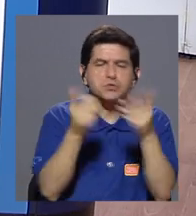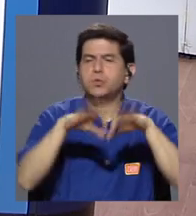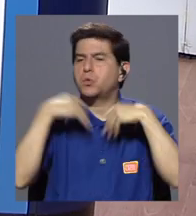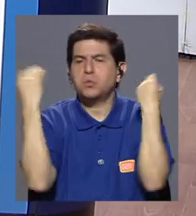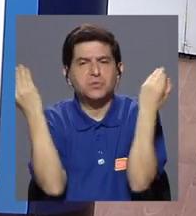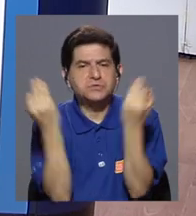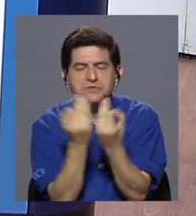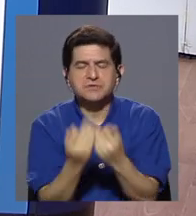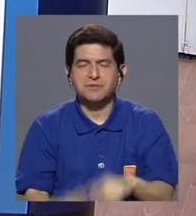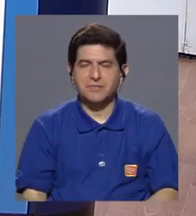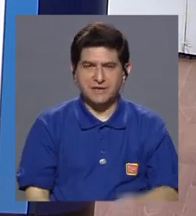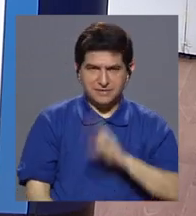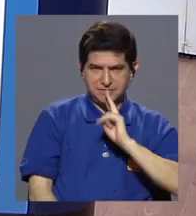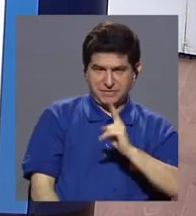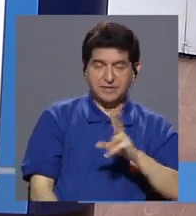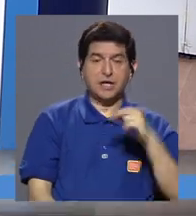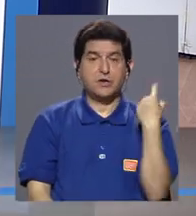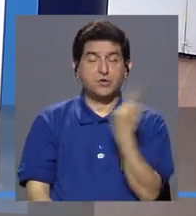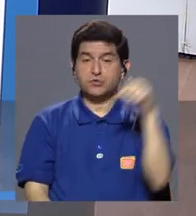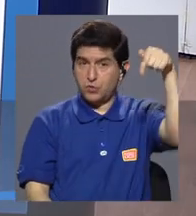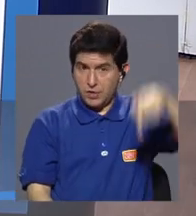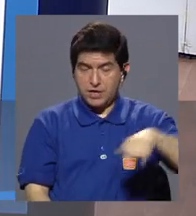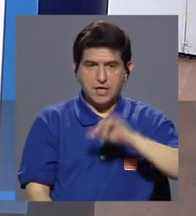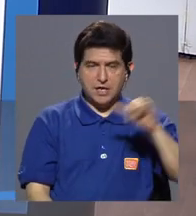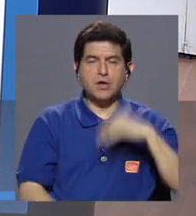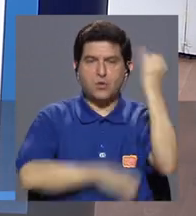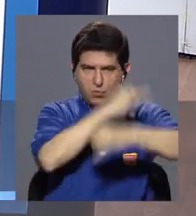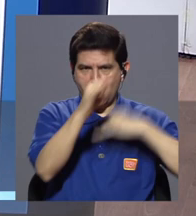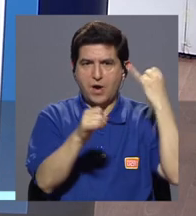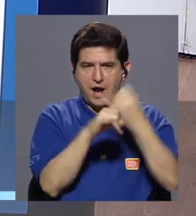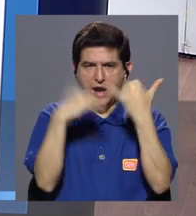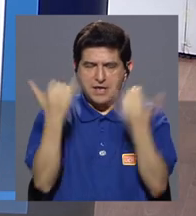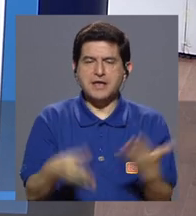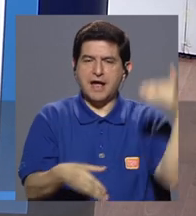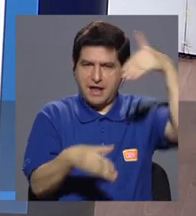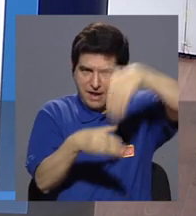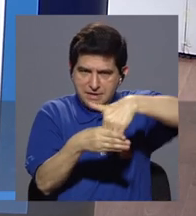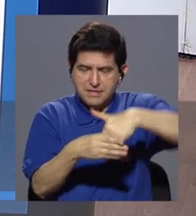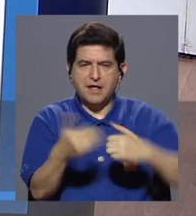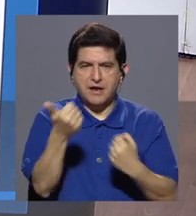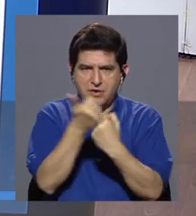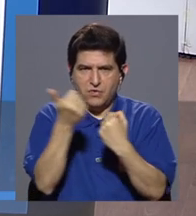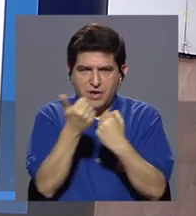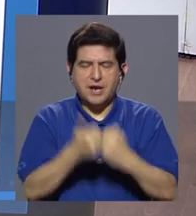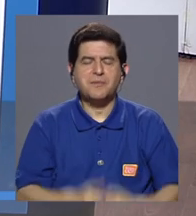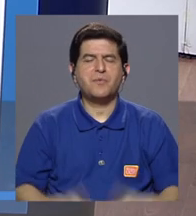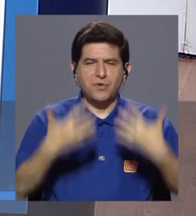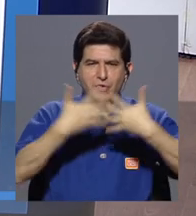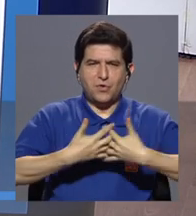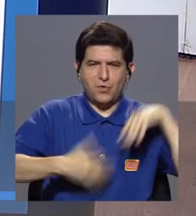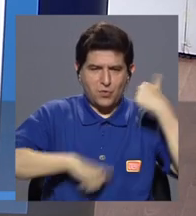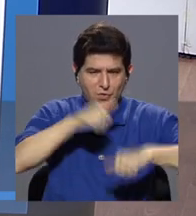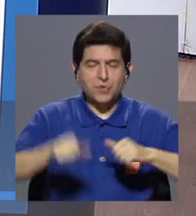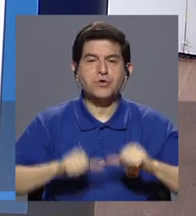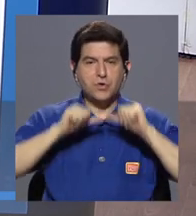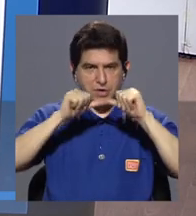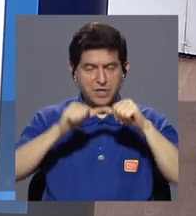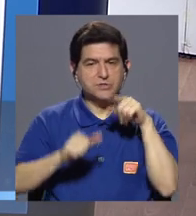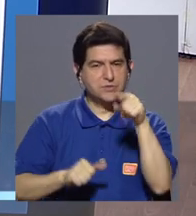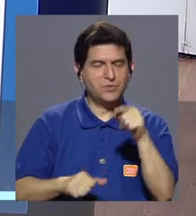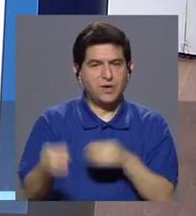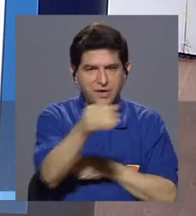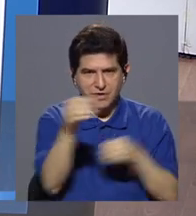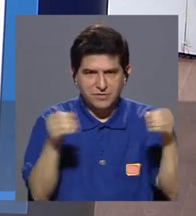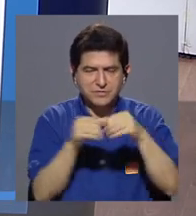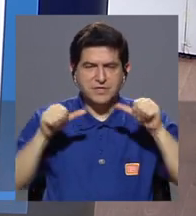familias y no sólo aquí sino que también a nivel internacional han logrado incursionar con el apoyo estos emprendimientos y esperemos que auge siga generando